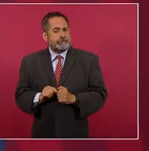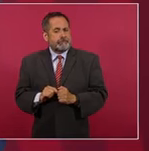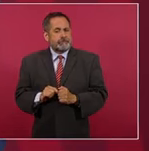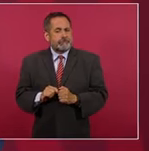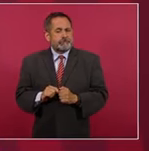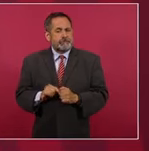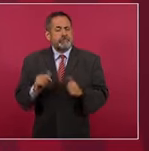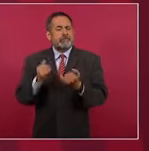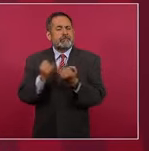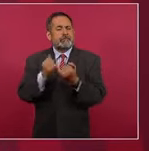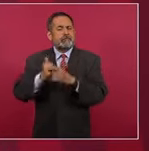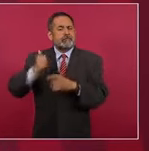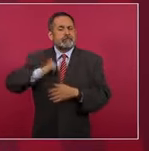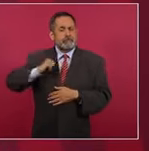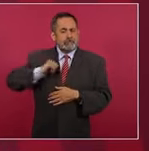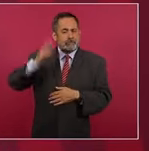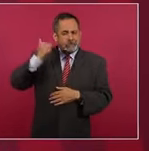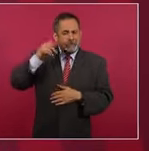deseaba el apóstol de la democracia,